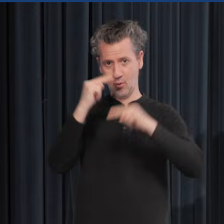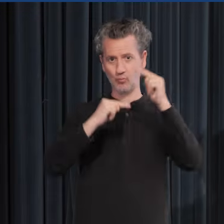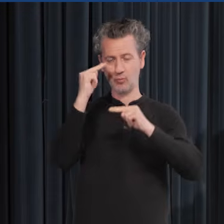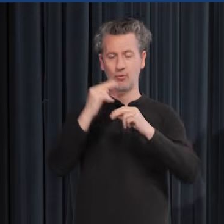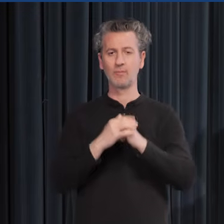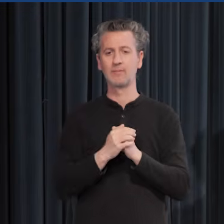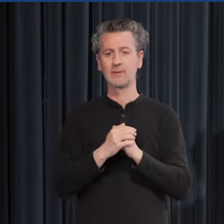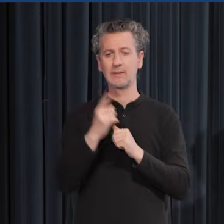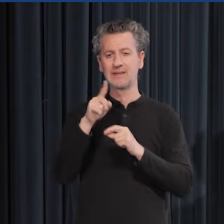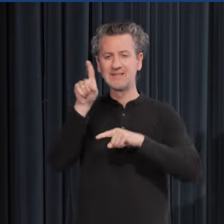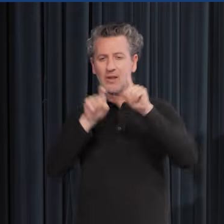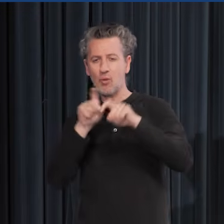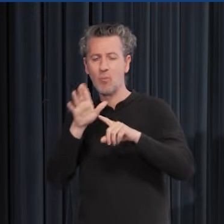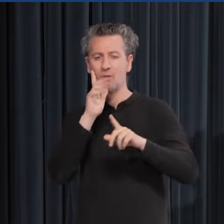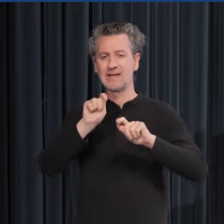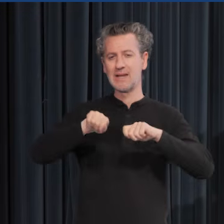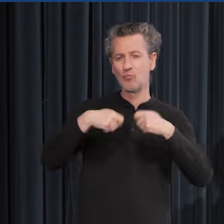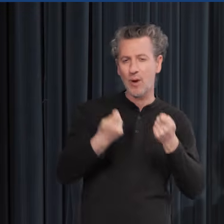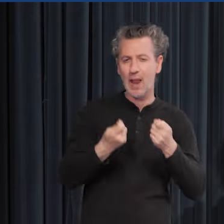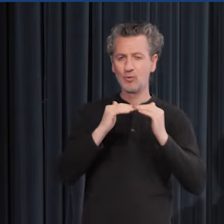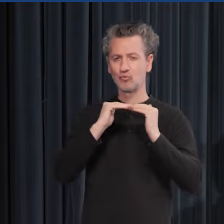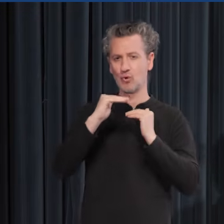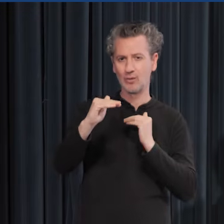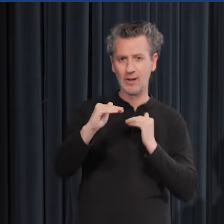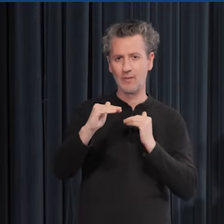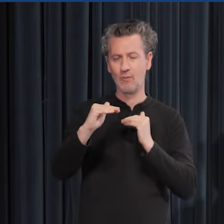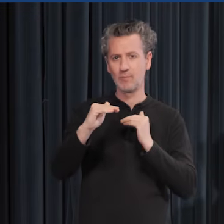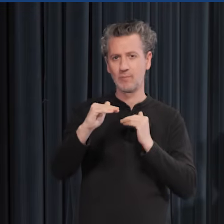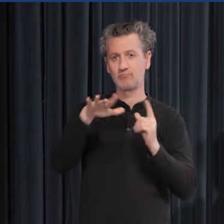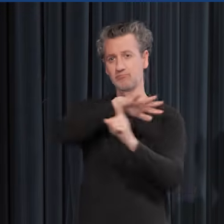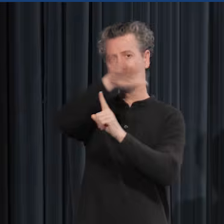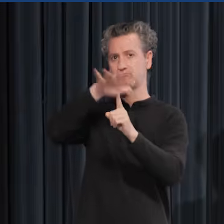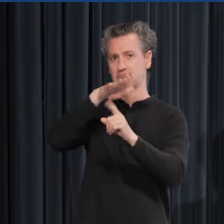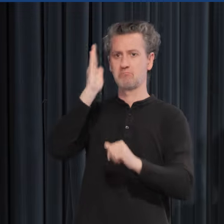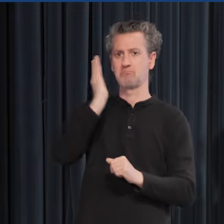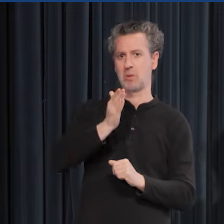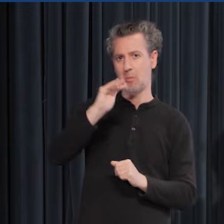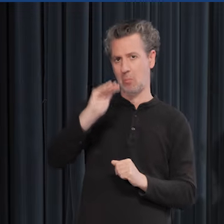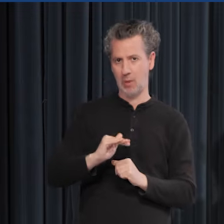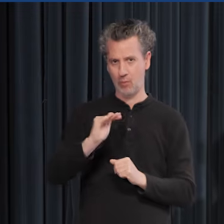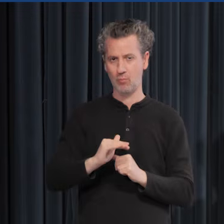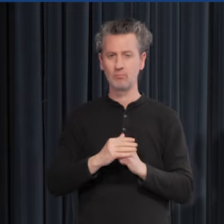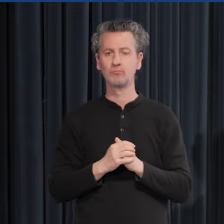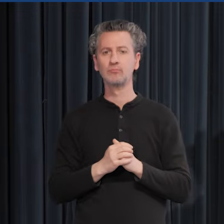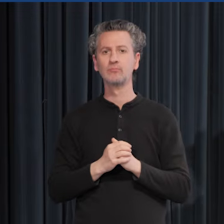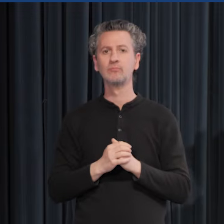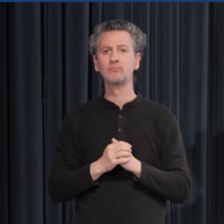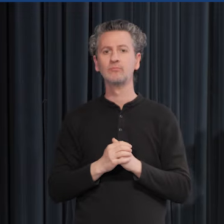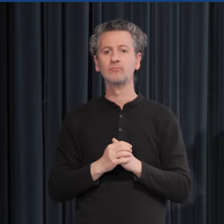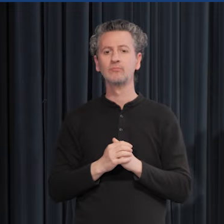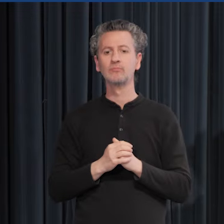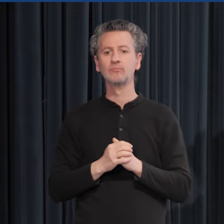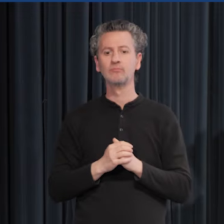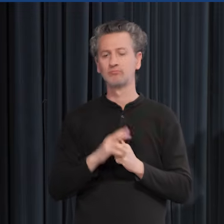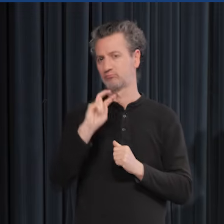que se han seleccionado por ser naturales, sostenibles y van a tener un bajo impacto medioambiental. Esto